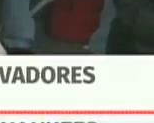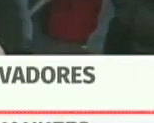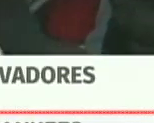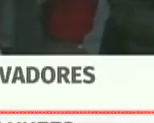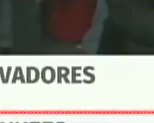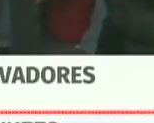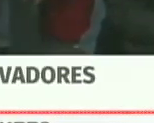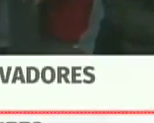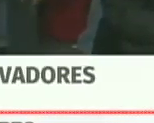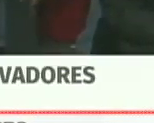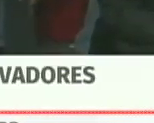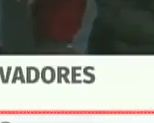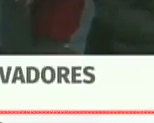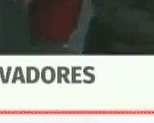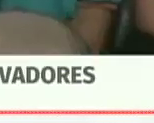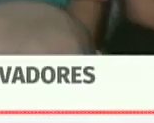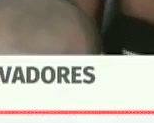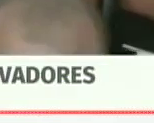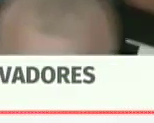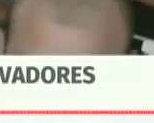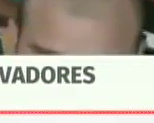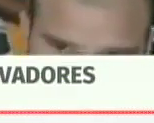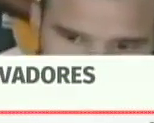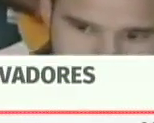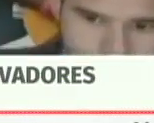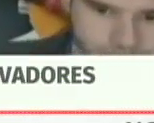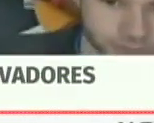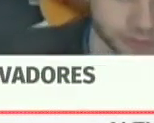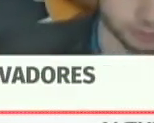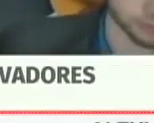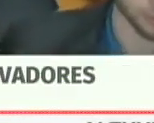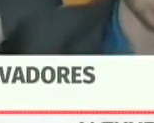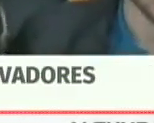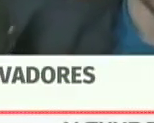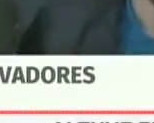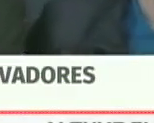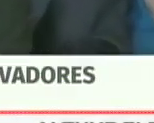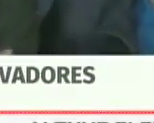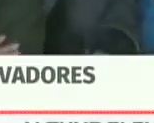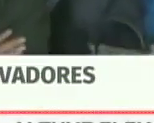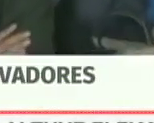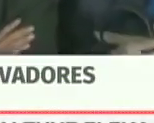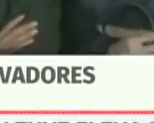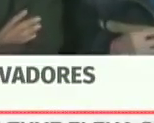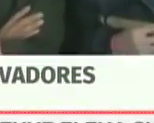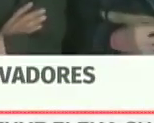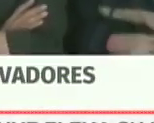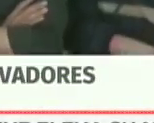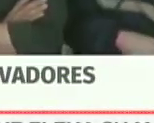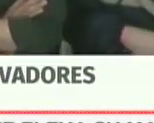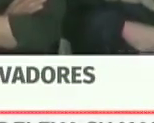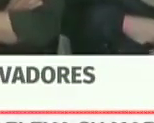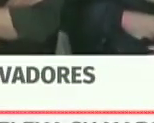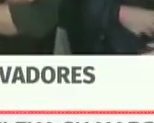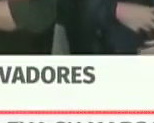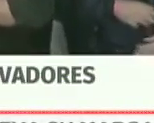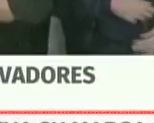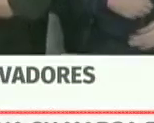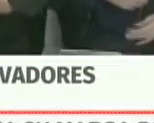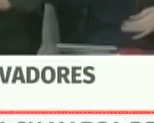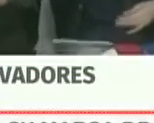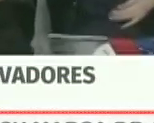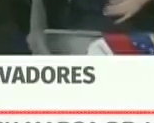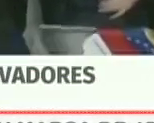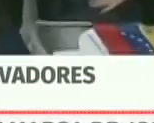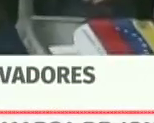lo ha anunciado el jefe de Estado venezolano. Se van a mantener abiertas las inscripciones para que se sigan incorporando estos